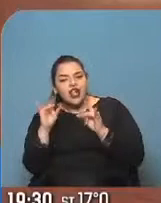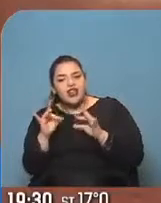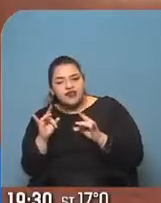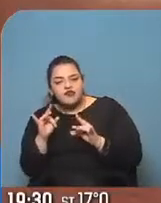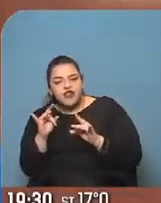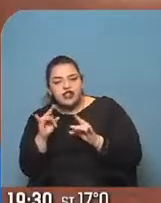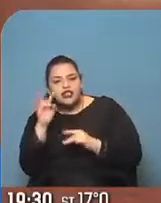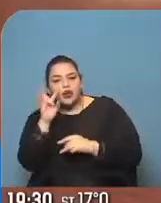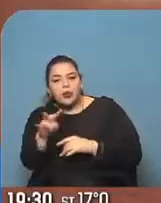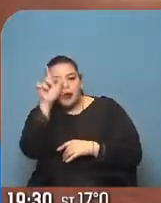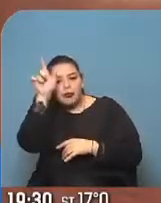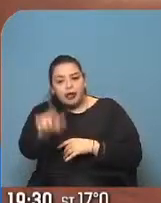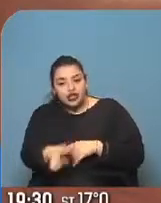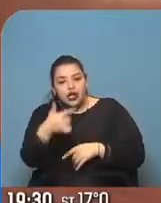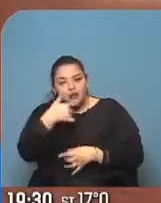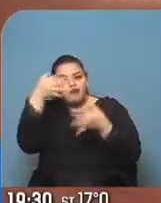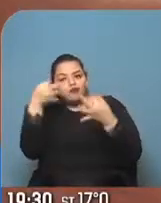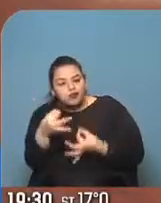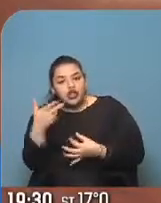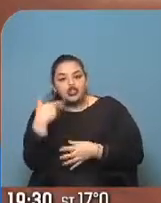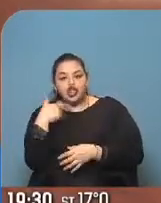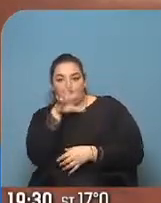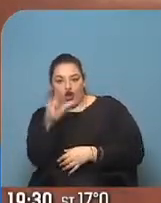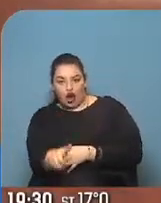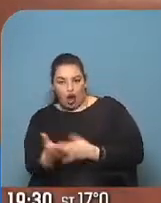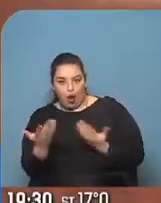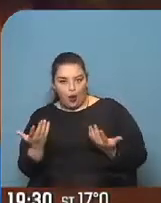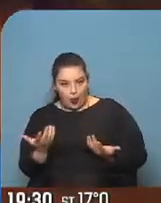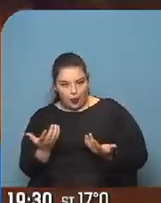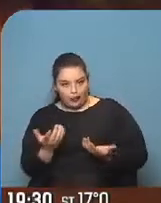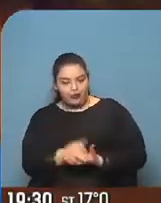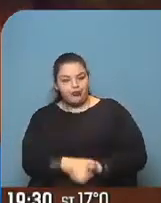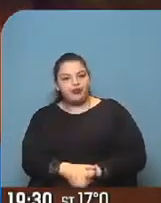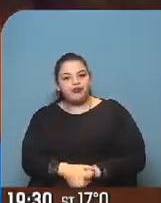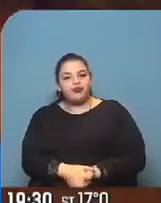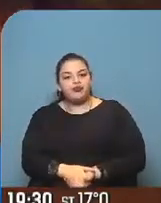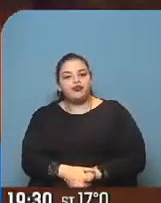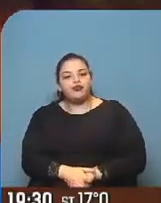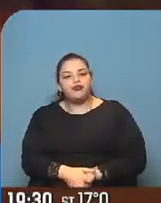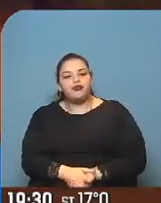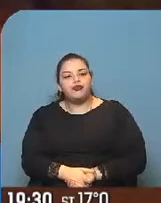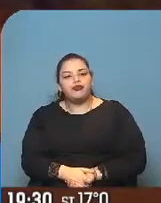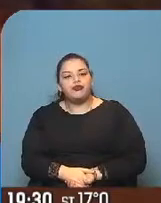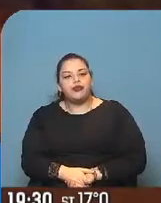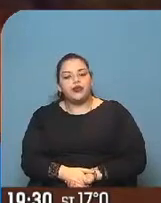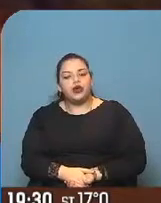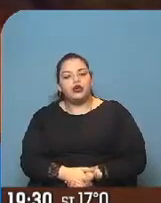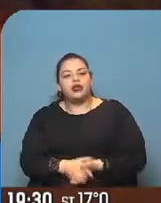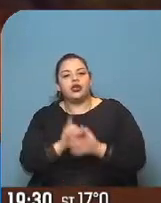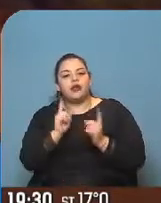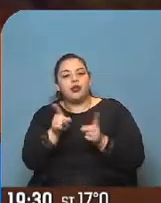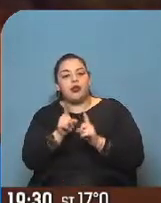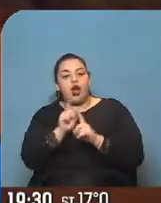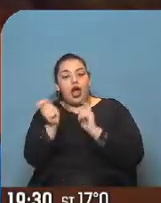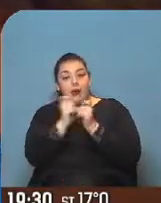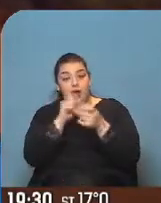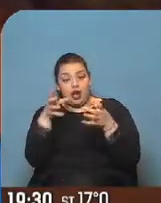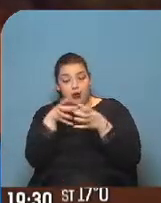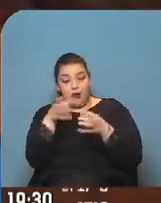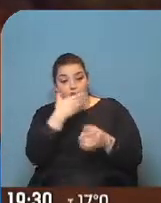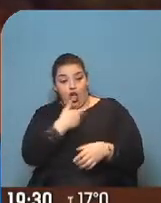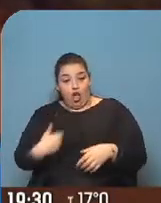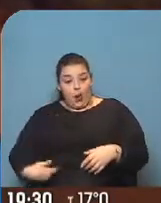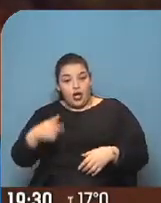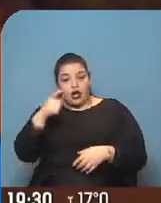ver que alguien reconozca el robo no ahora al respecto hay que decir que cambiemos que el gobierno del presidente macri